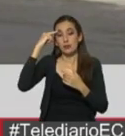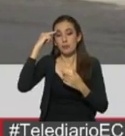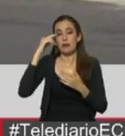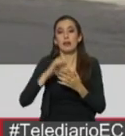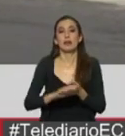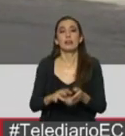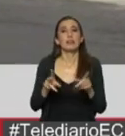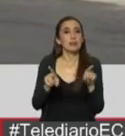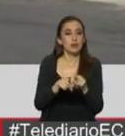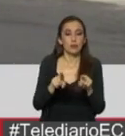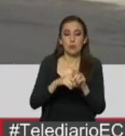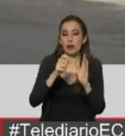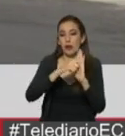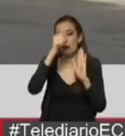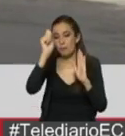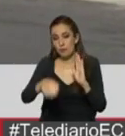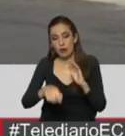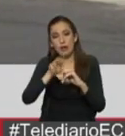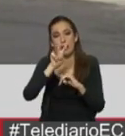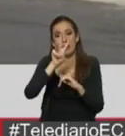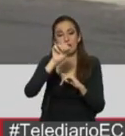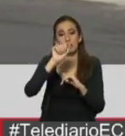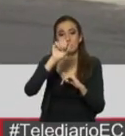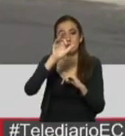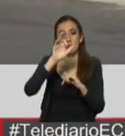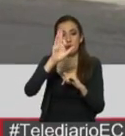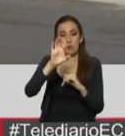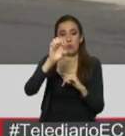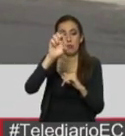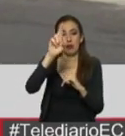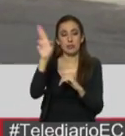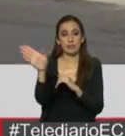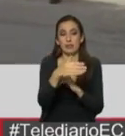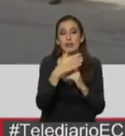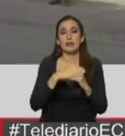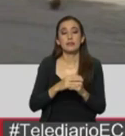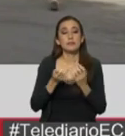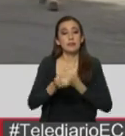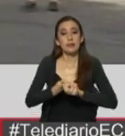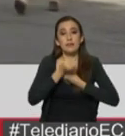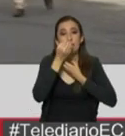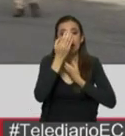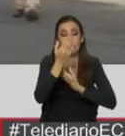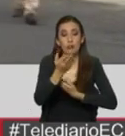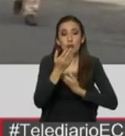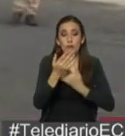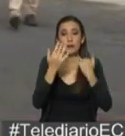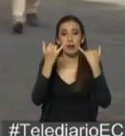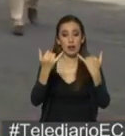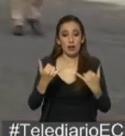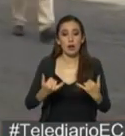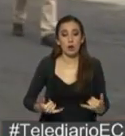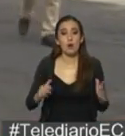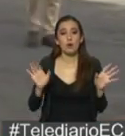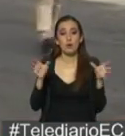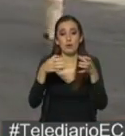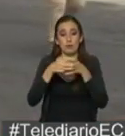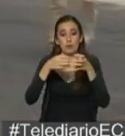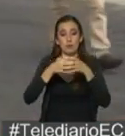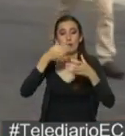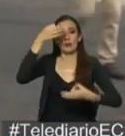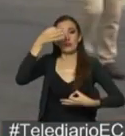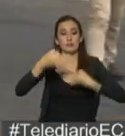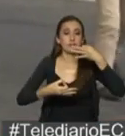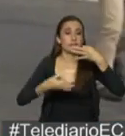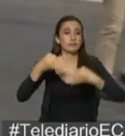exministro Walter Solís y del exasambleísta Cristian Viteri. Esa es la información que se ha dado a conocer en la Corte Nacional de